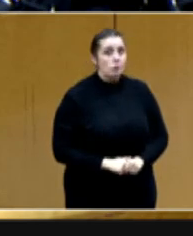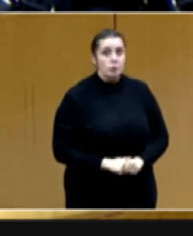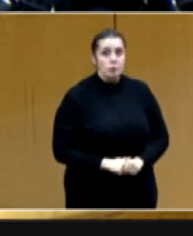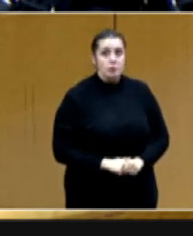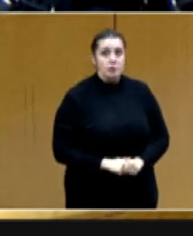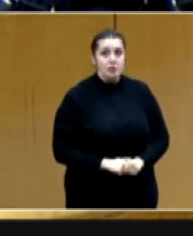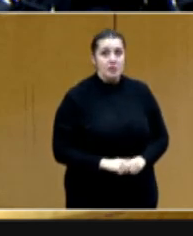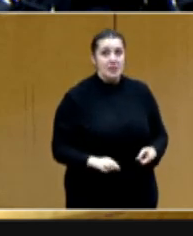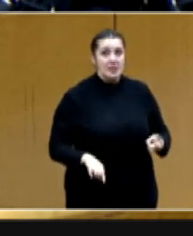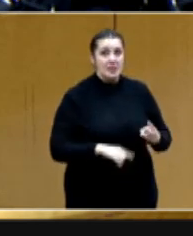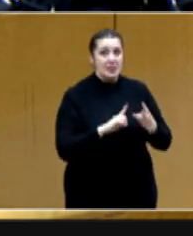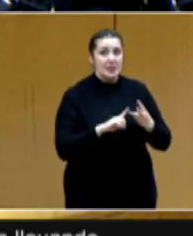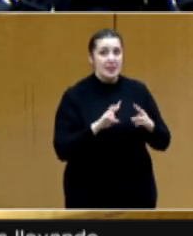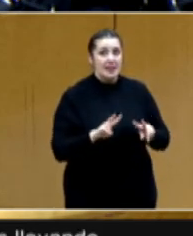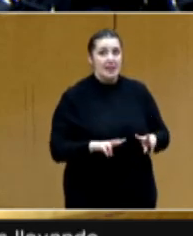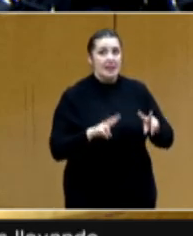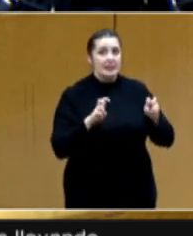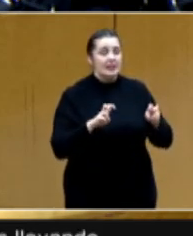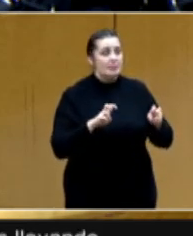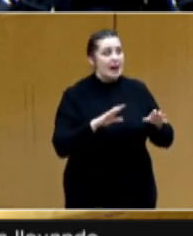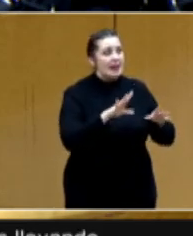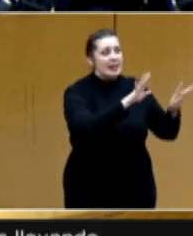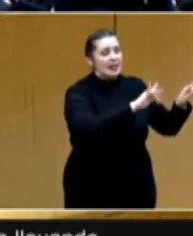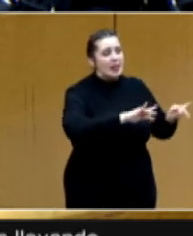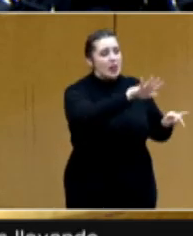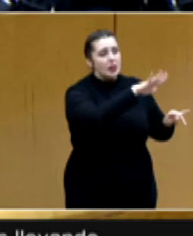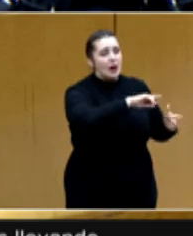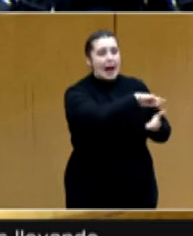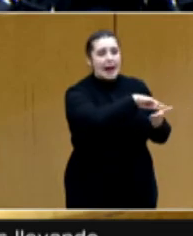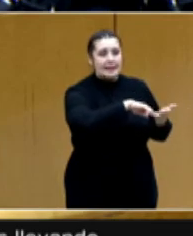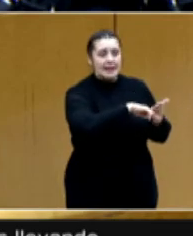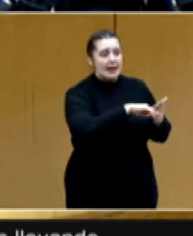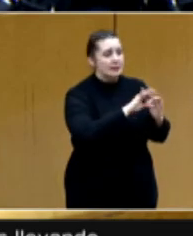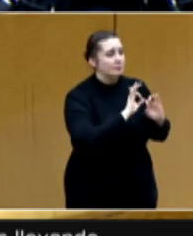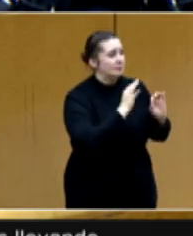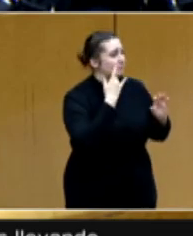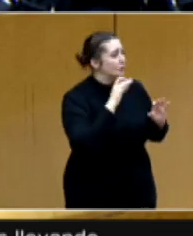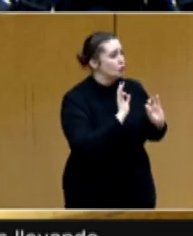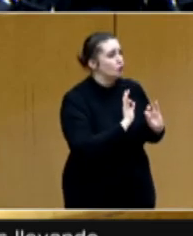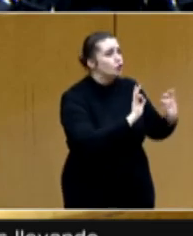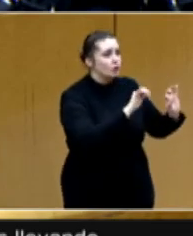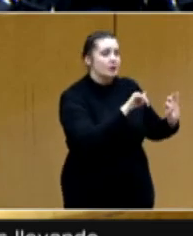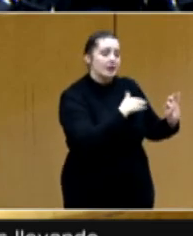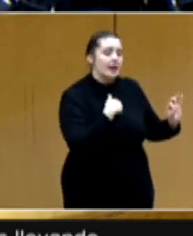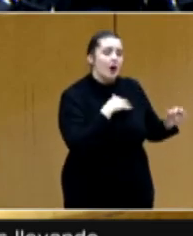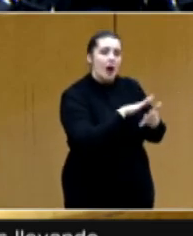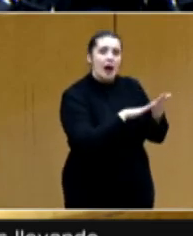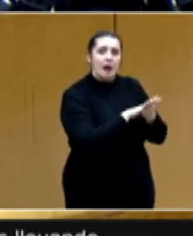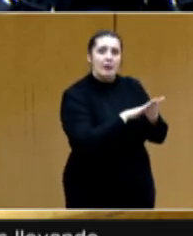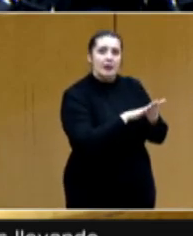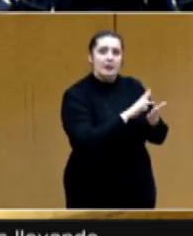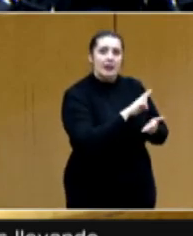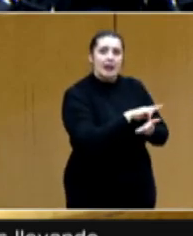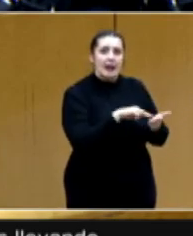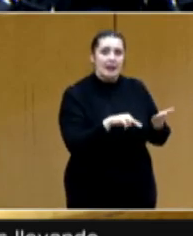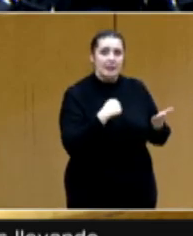particularidades derivadas del territorio de gallego en esta cuestión sí me gustaría destacar que Galicia tenemos la población